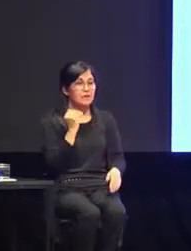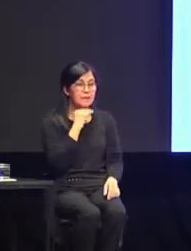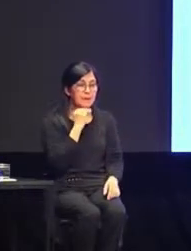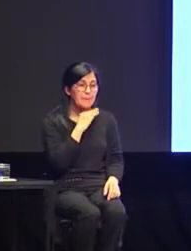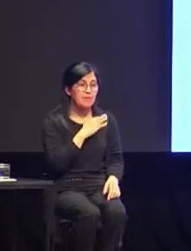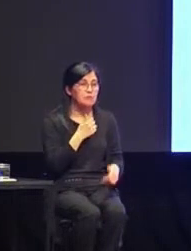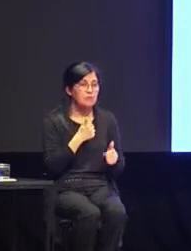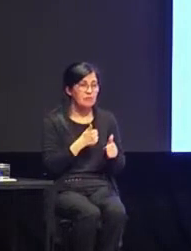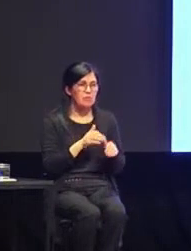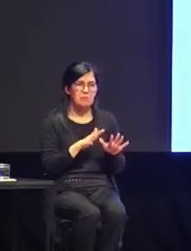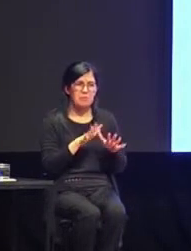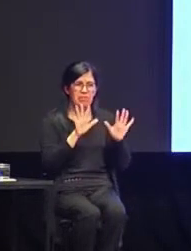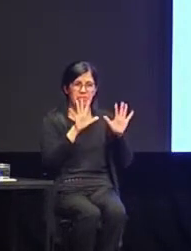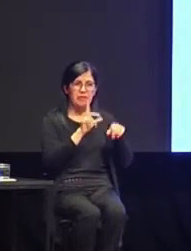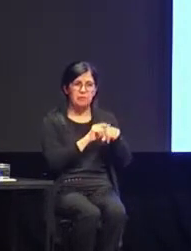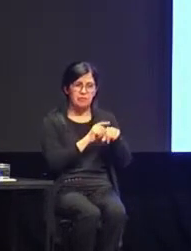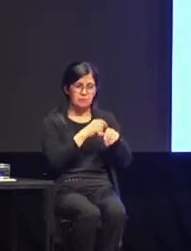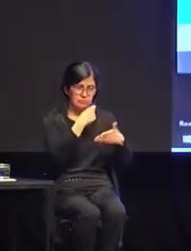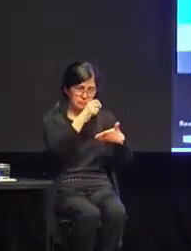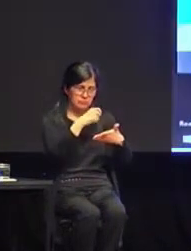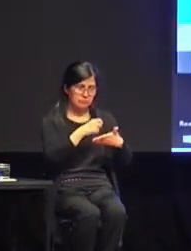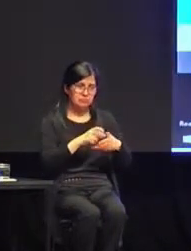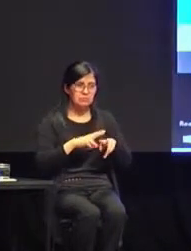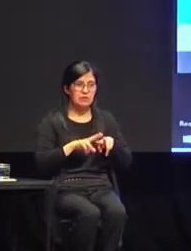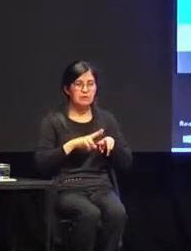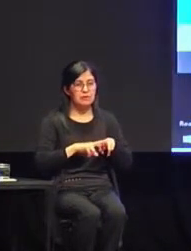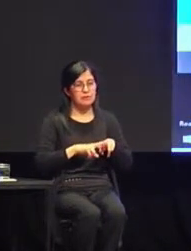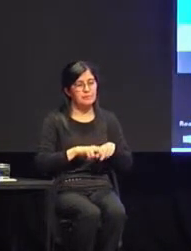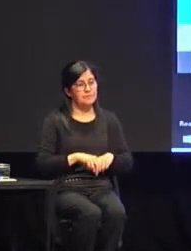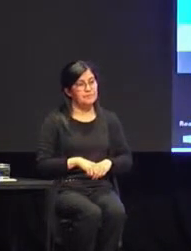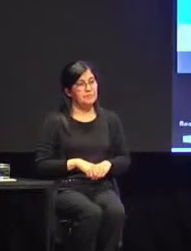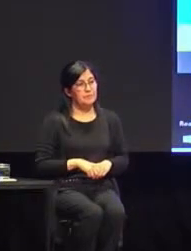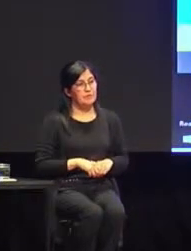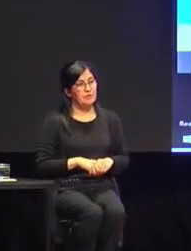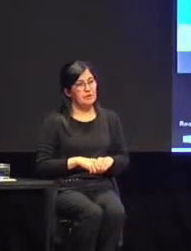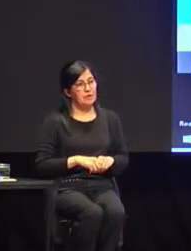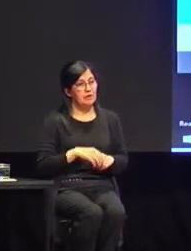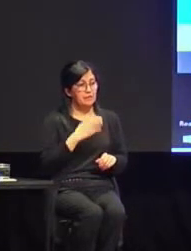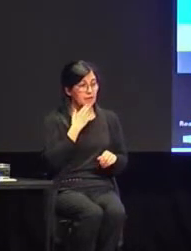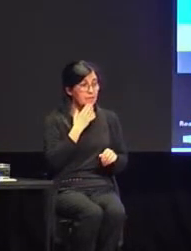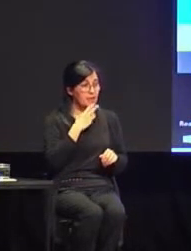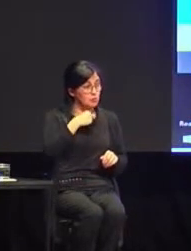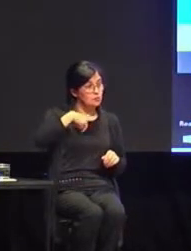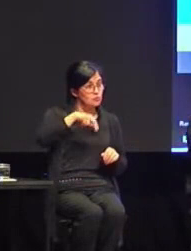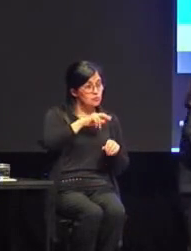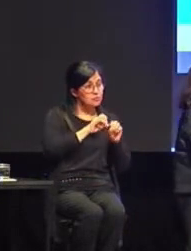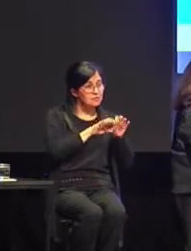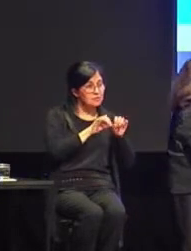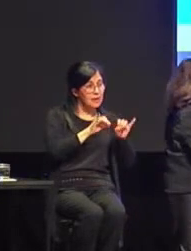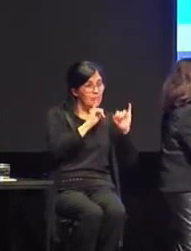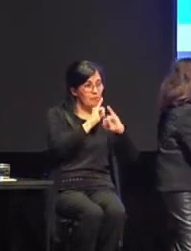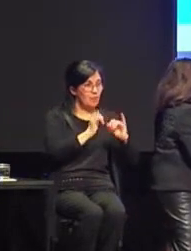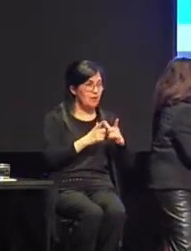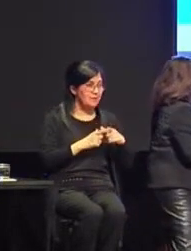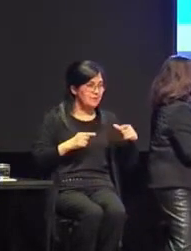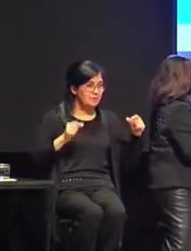Así que 10 minutos de evaluación. Ya capacitamos a nivel nacional.